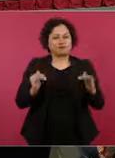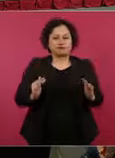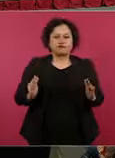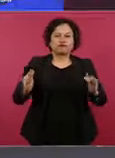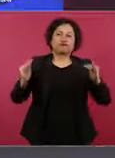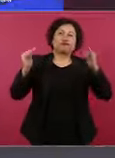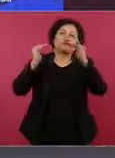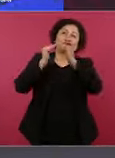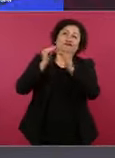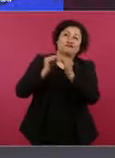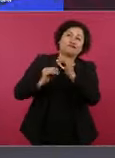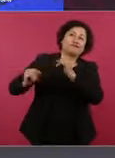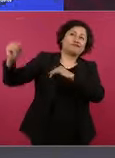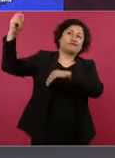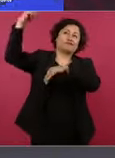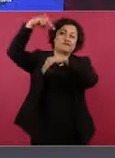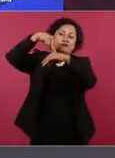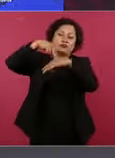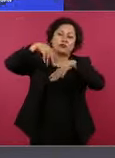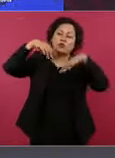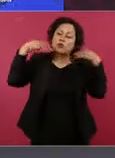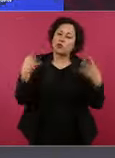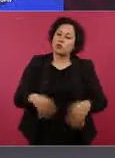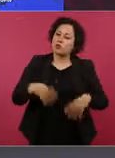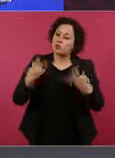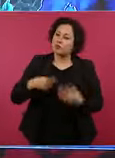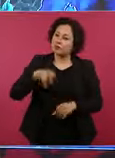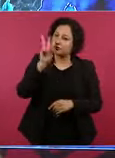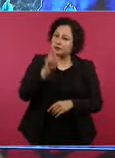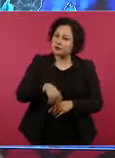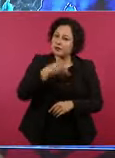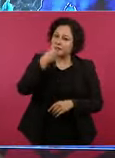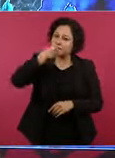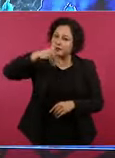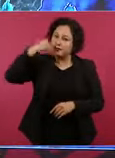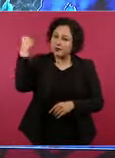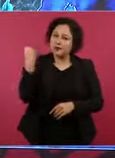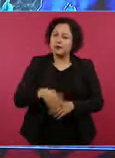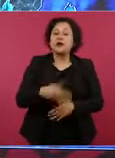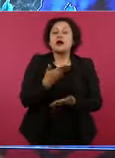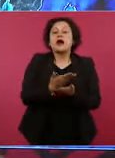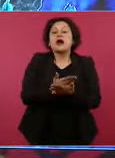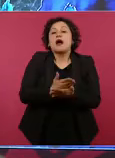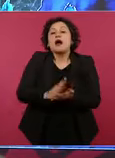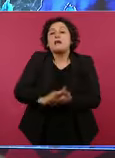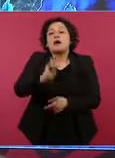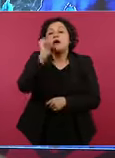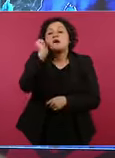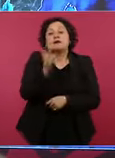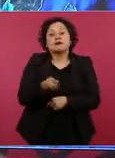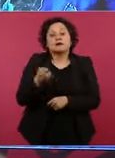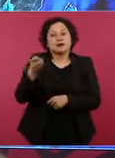Es algo único. Además, es una reserva ecológica que ya ampliamos